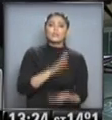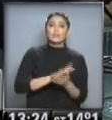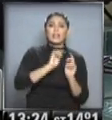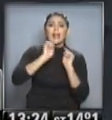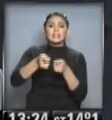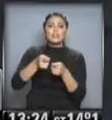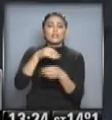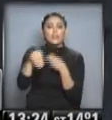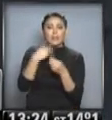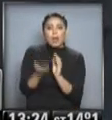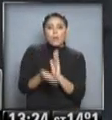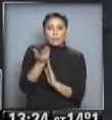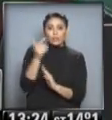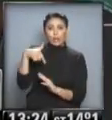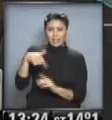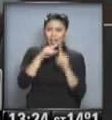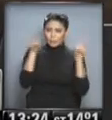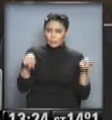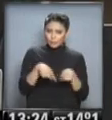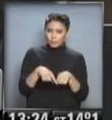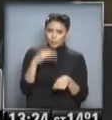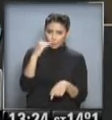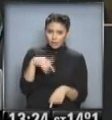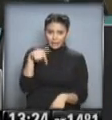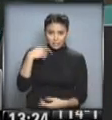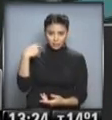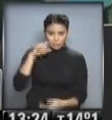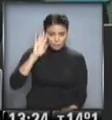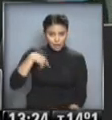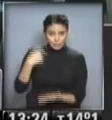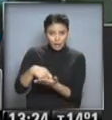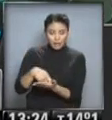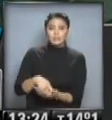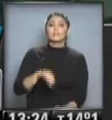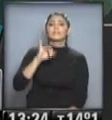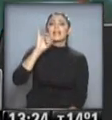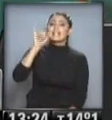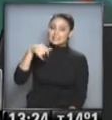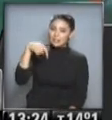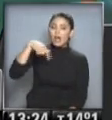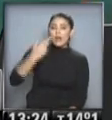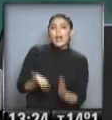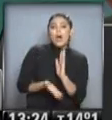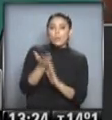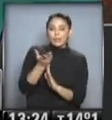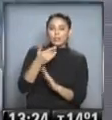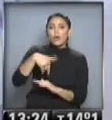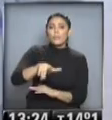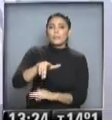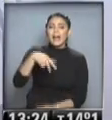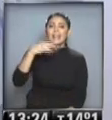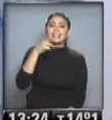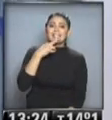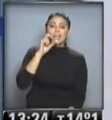familiares y creo que tenemos una placa efectivamente efectivamente este mes Eh sí sí viene con aumento va a estar cobrando el